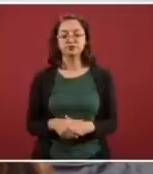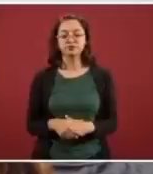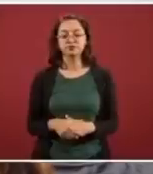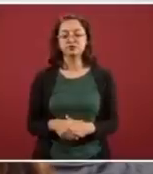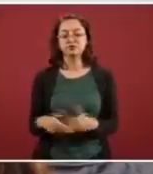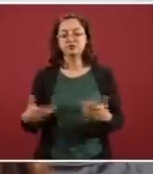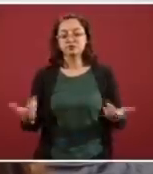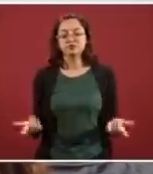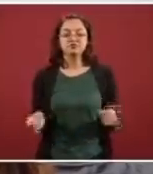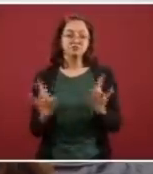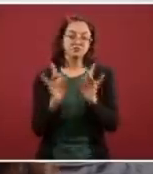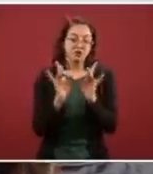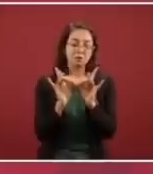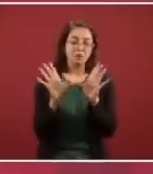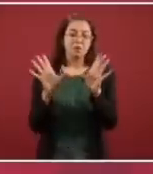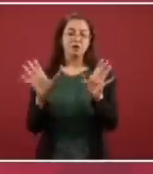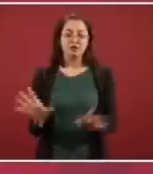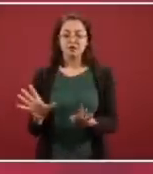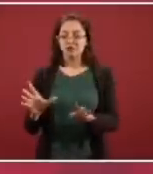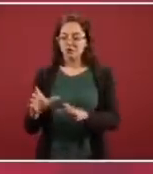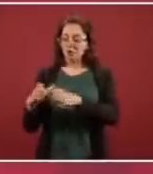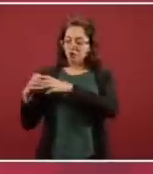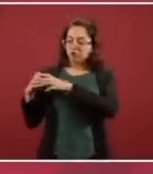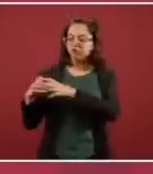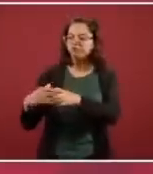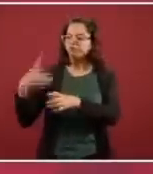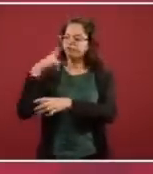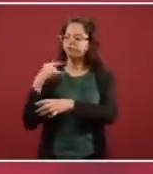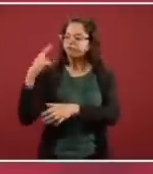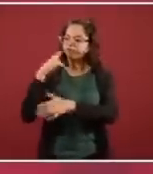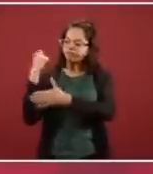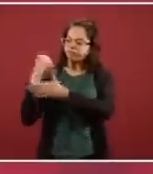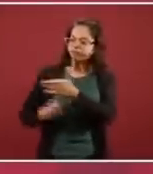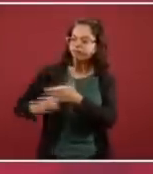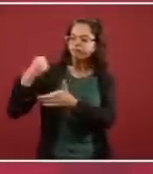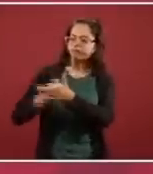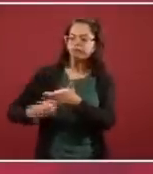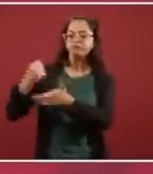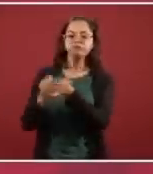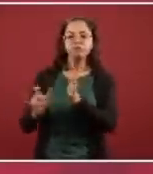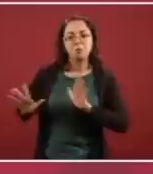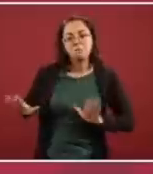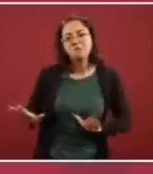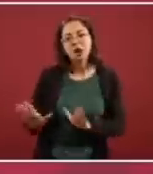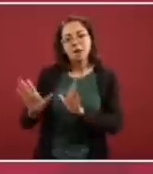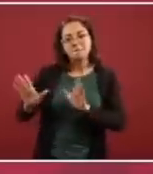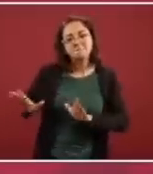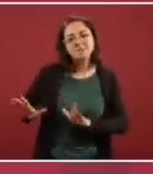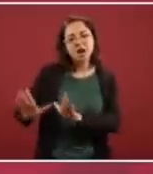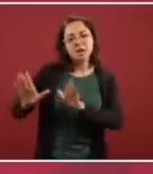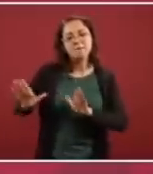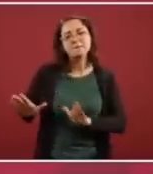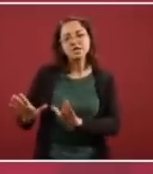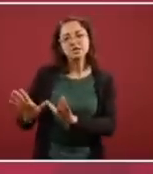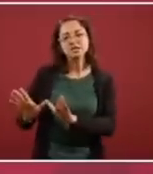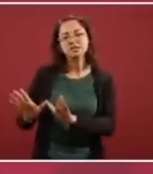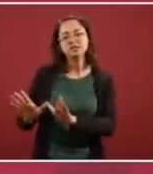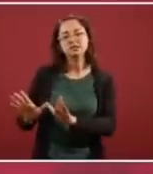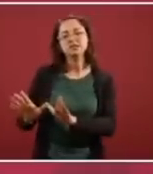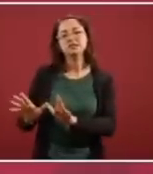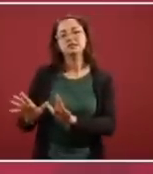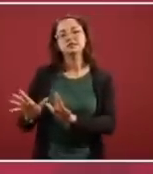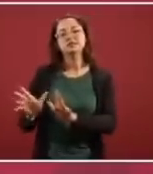Esto suele pasar, los movimientos sociales empujan, y aunque no